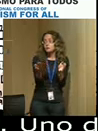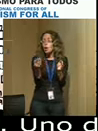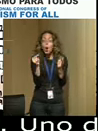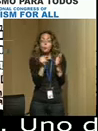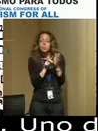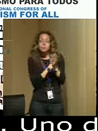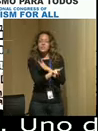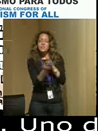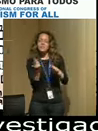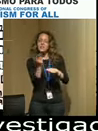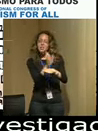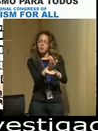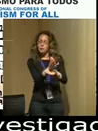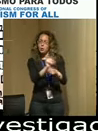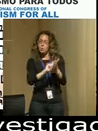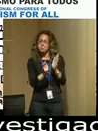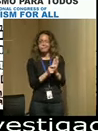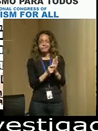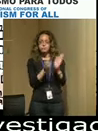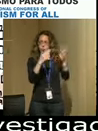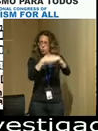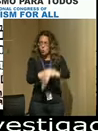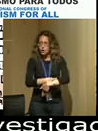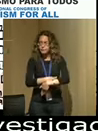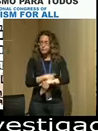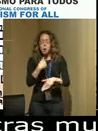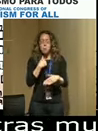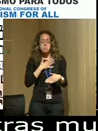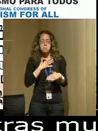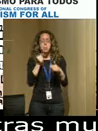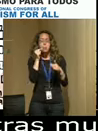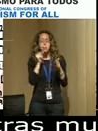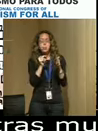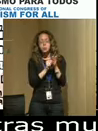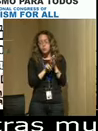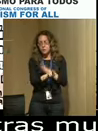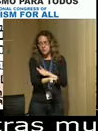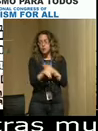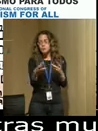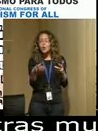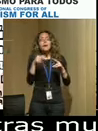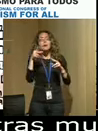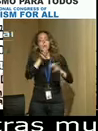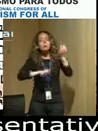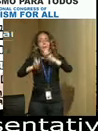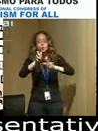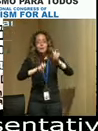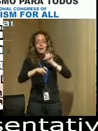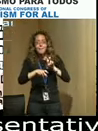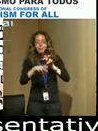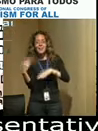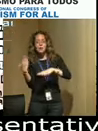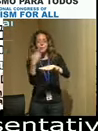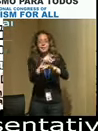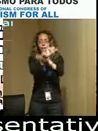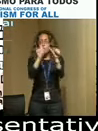poco representativas, y aquí lo que tenemos que buscar sobre todo son muestras que tengan una representatividad, digamos, general poblacional. No